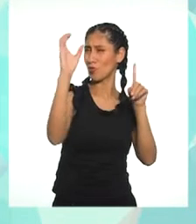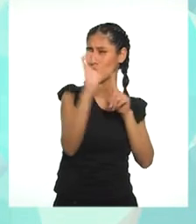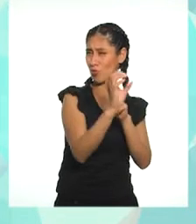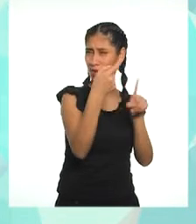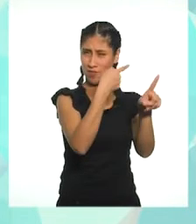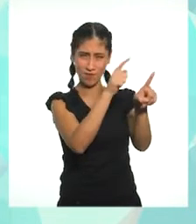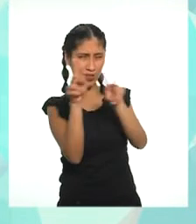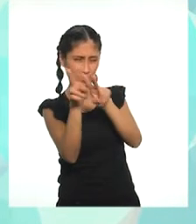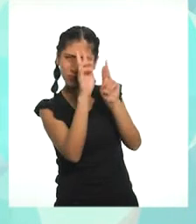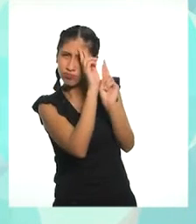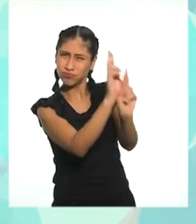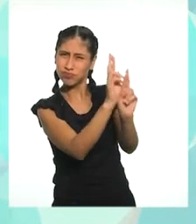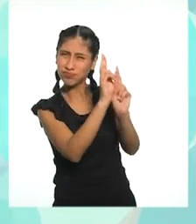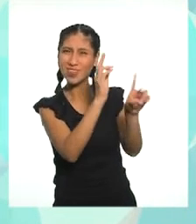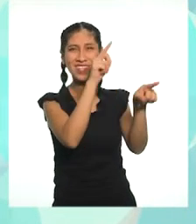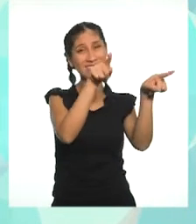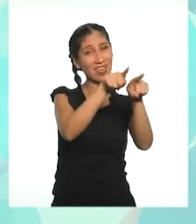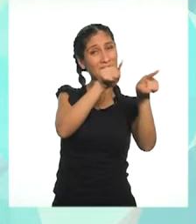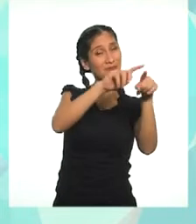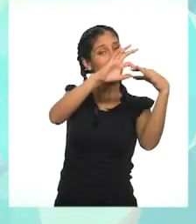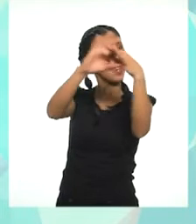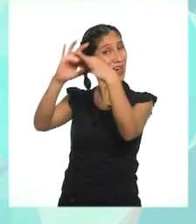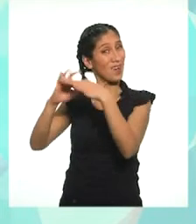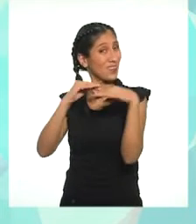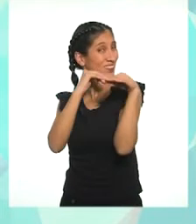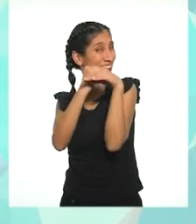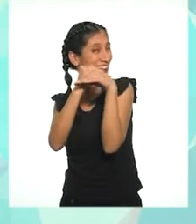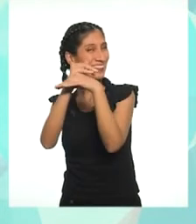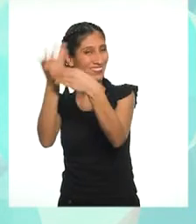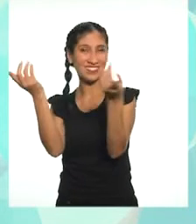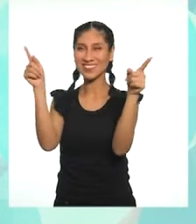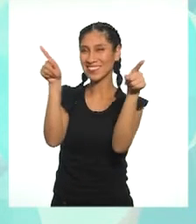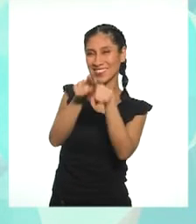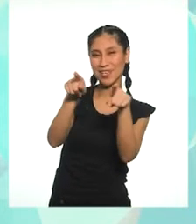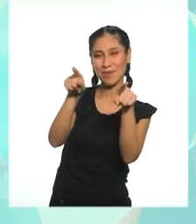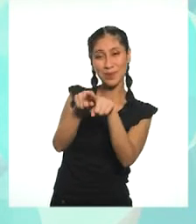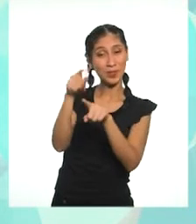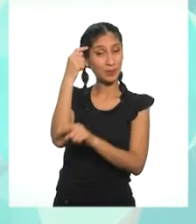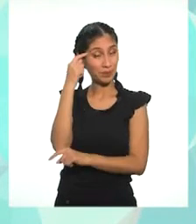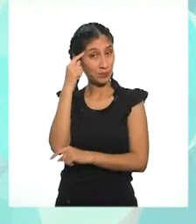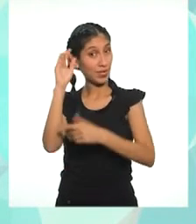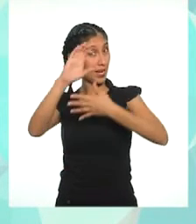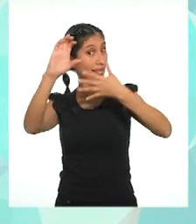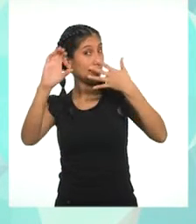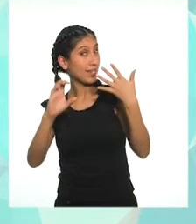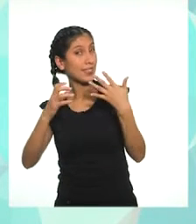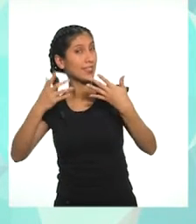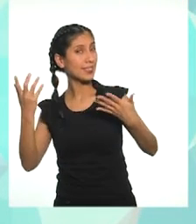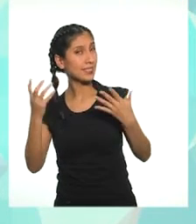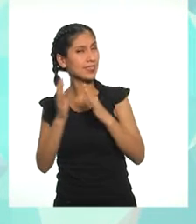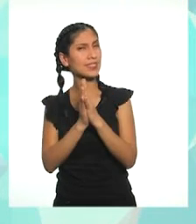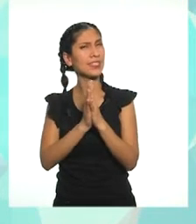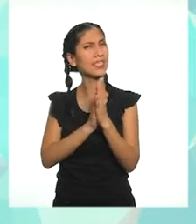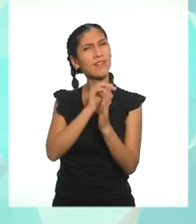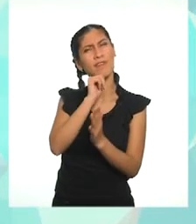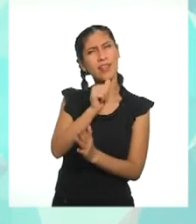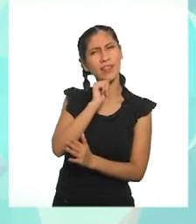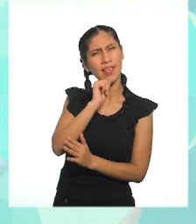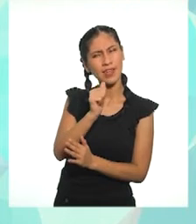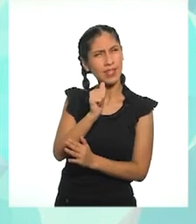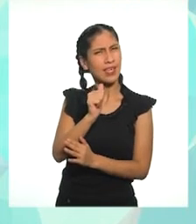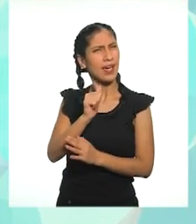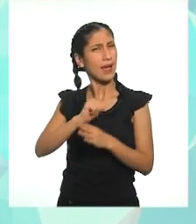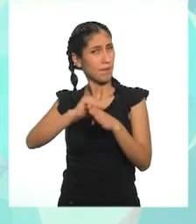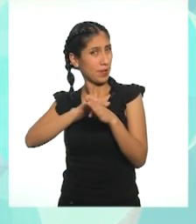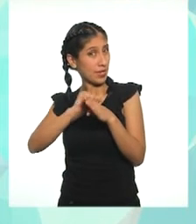la unión y la armonía entre nosotros. Así también creo que las características que nos faltarían para